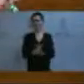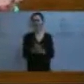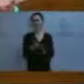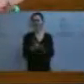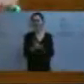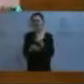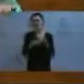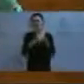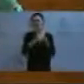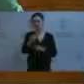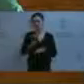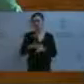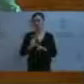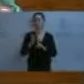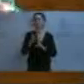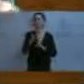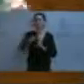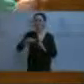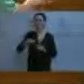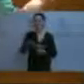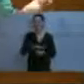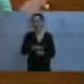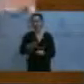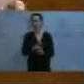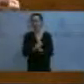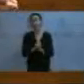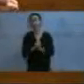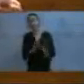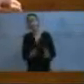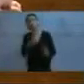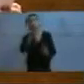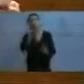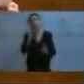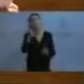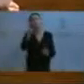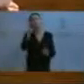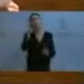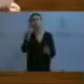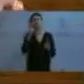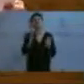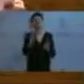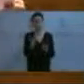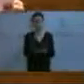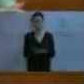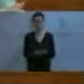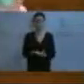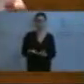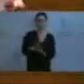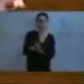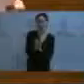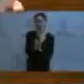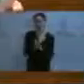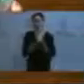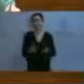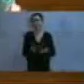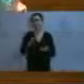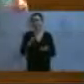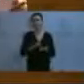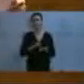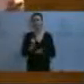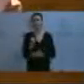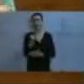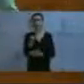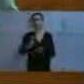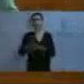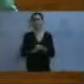complemento para obtener buenos resultados en el ámbito de empleo, pero claro, es que fíjese el dato. Los contratos suscritos por su Gobierno son